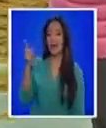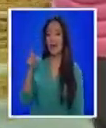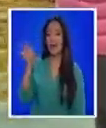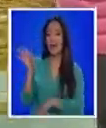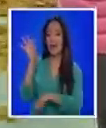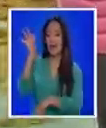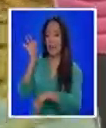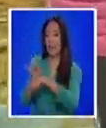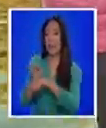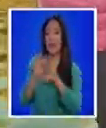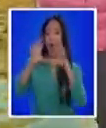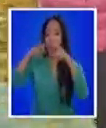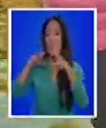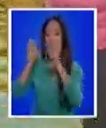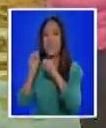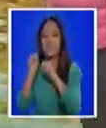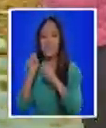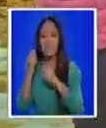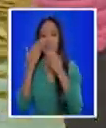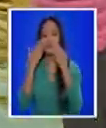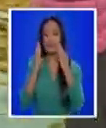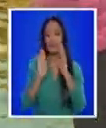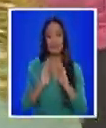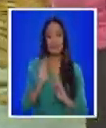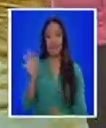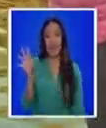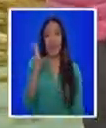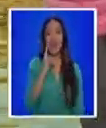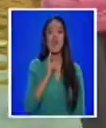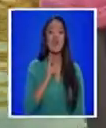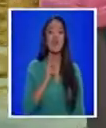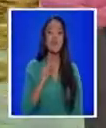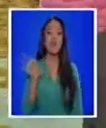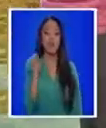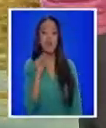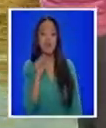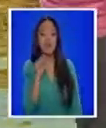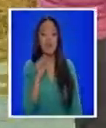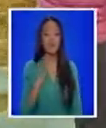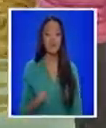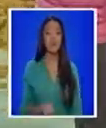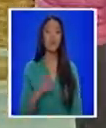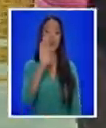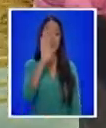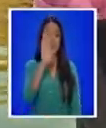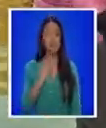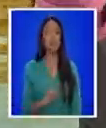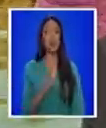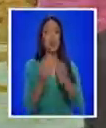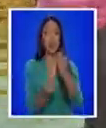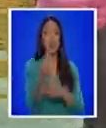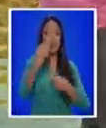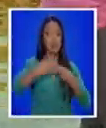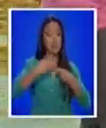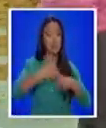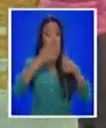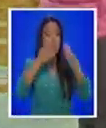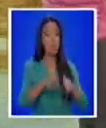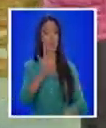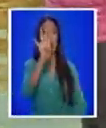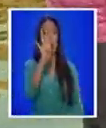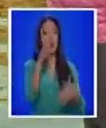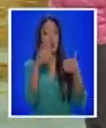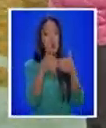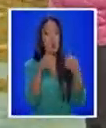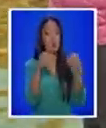oso. Se la come. O se le lleva la miel, ¿no? Bueno, ya vienen nuevos participantes, vienen cuatro equipos